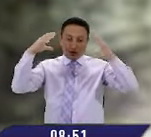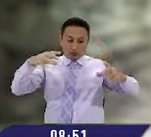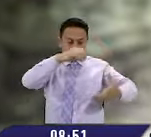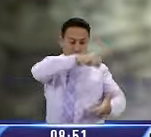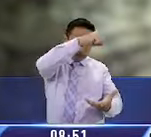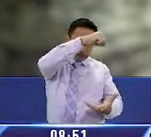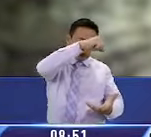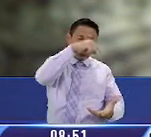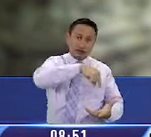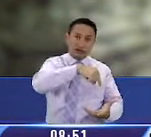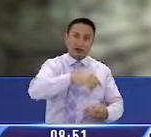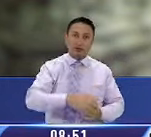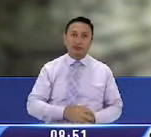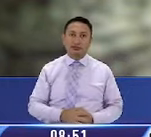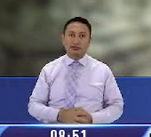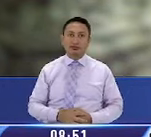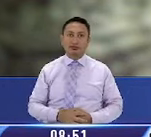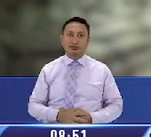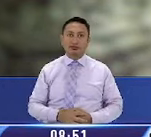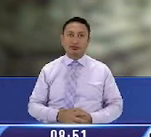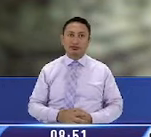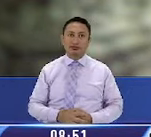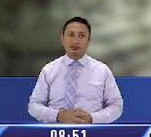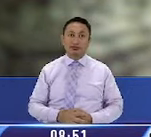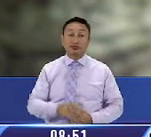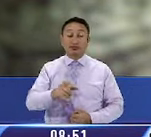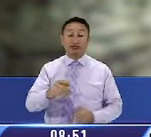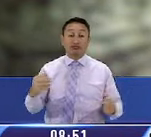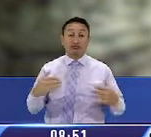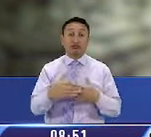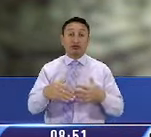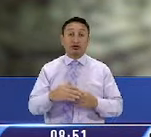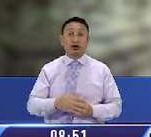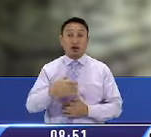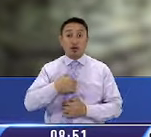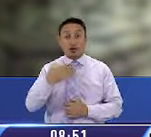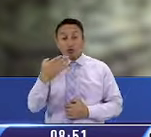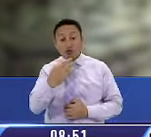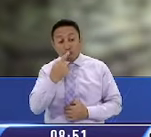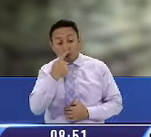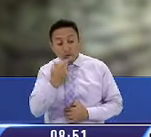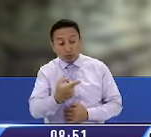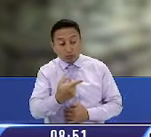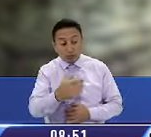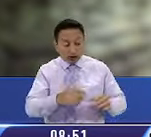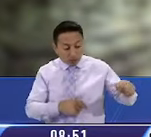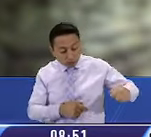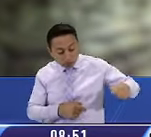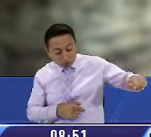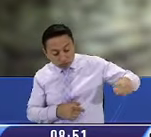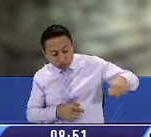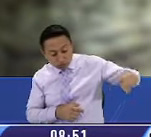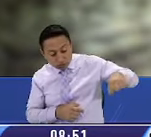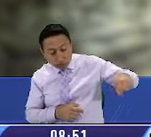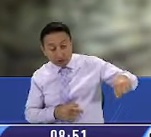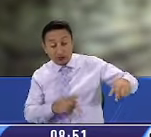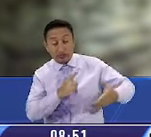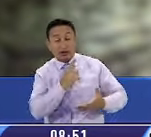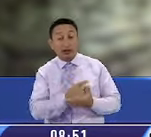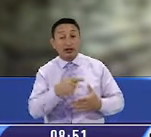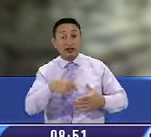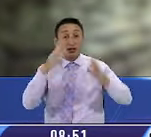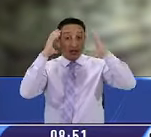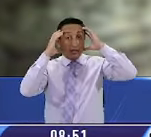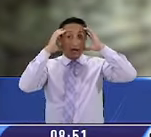ahí, una calavera. Estaban asustados. Yo le dije, voy a fui a ver. Y ahí le moví con una caña, ya, pues, y me hizo doler la